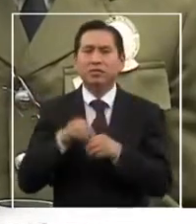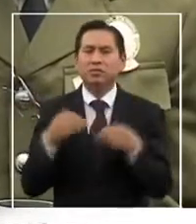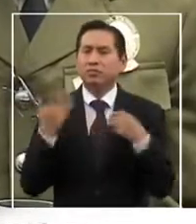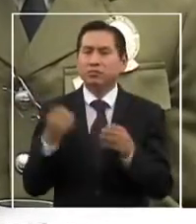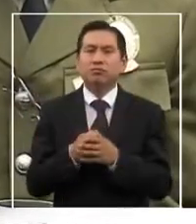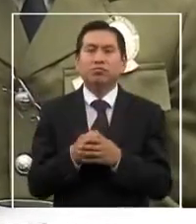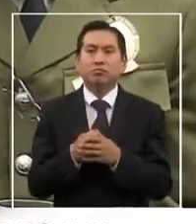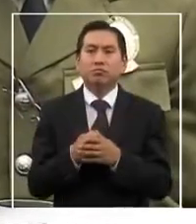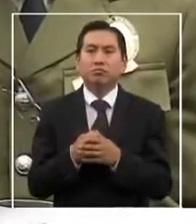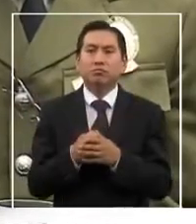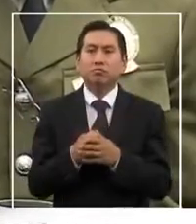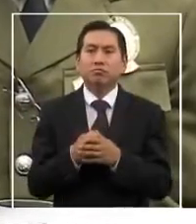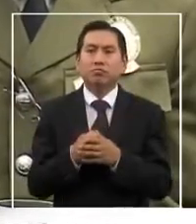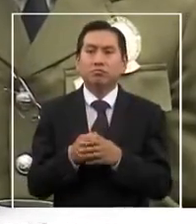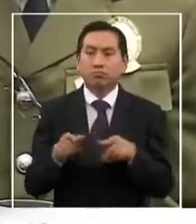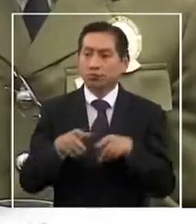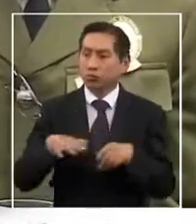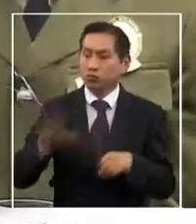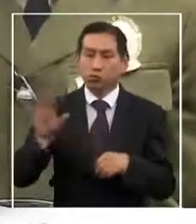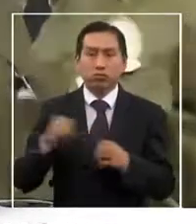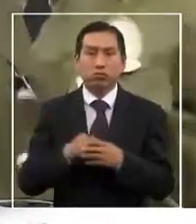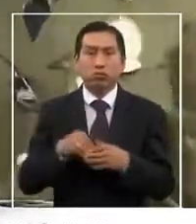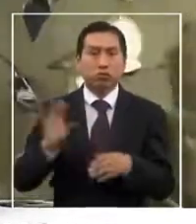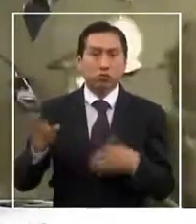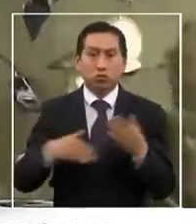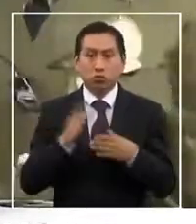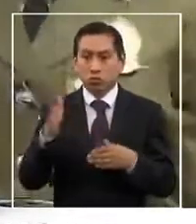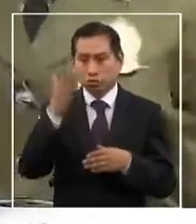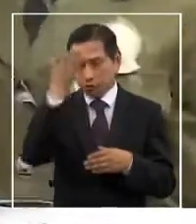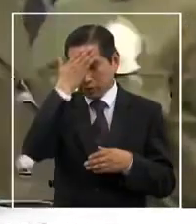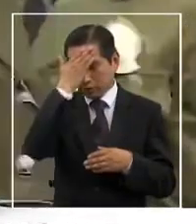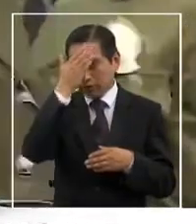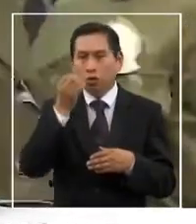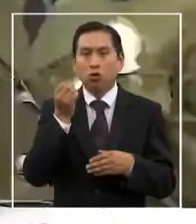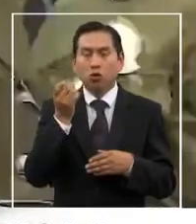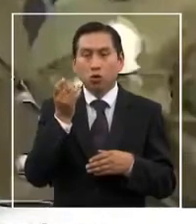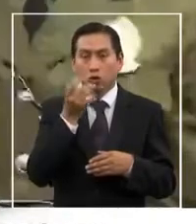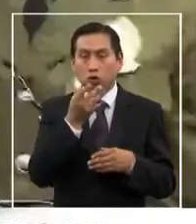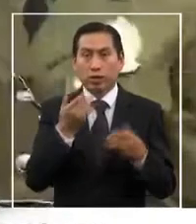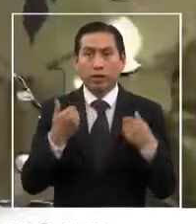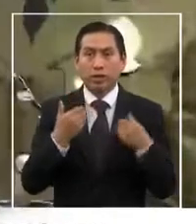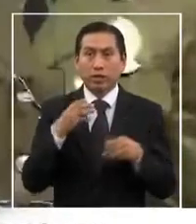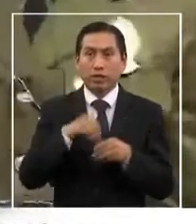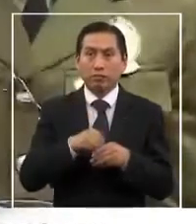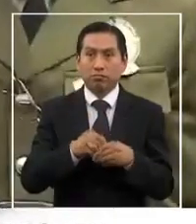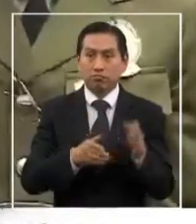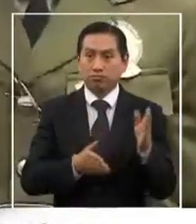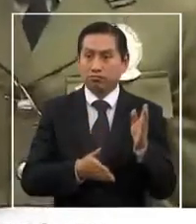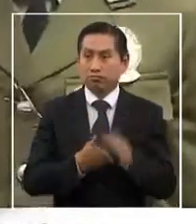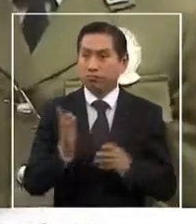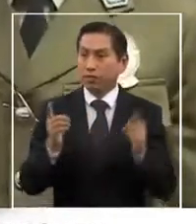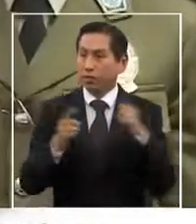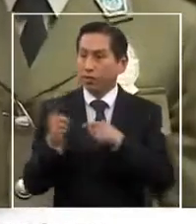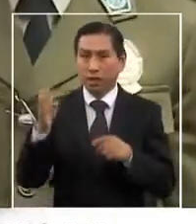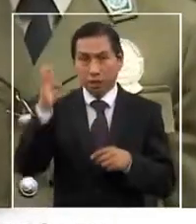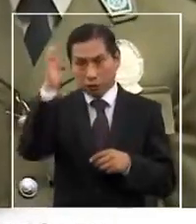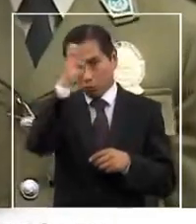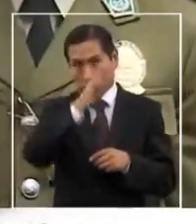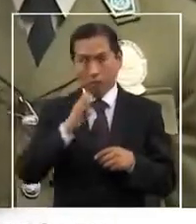hasta Bélgica, ¿no? Todos sabemos que la mayor cantidad de nuestra droga está yendo destinada a